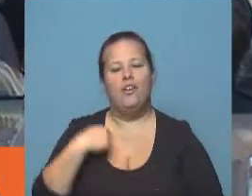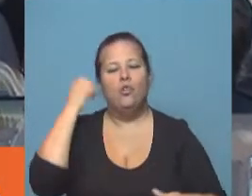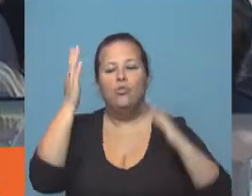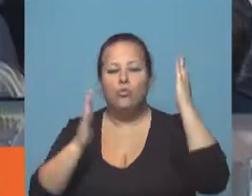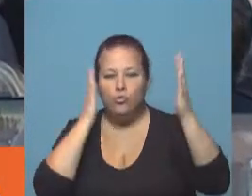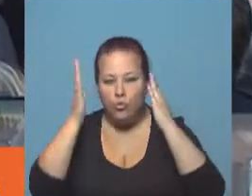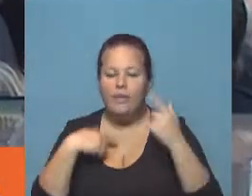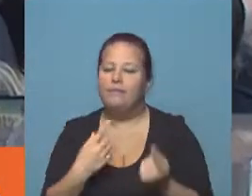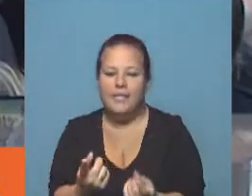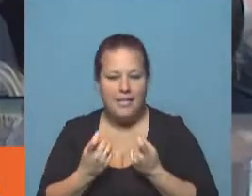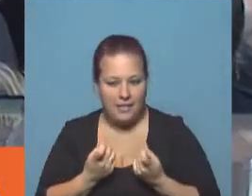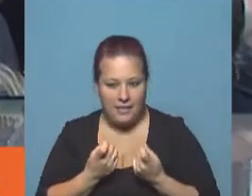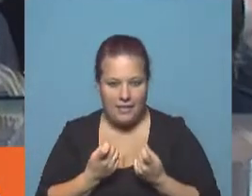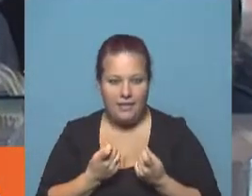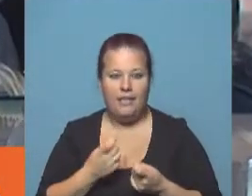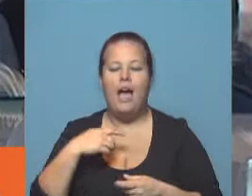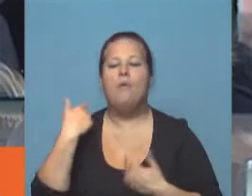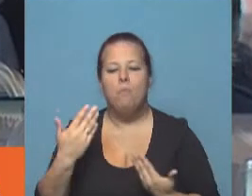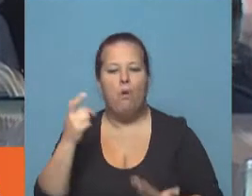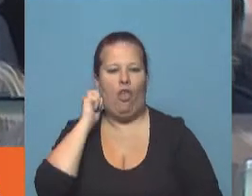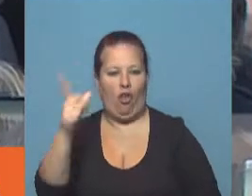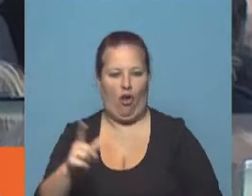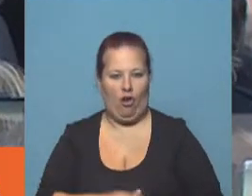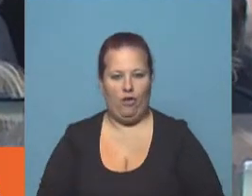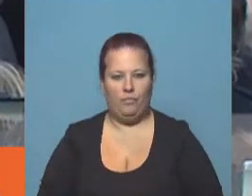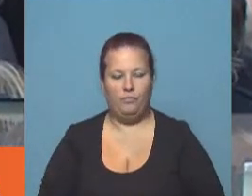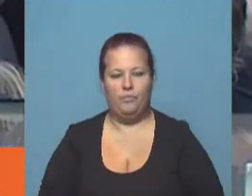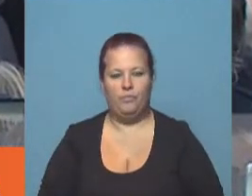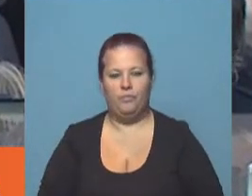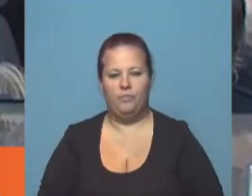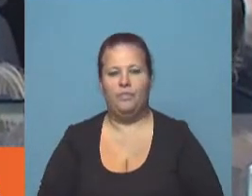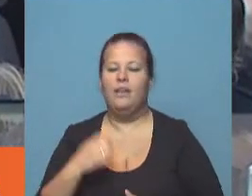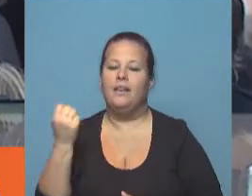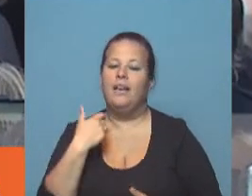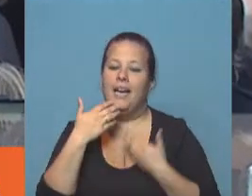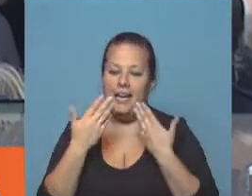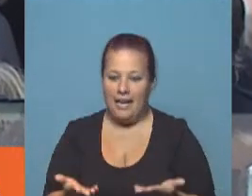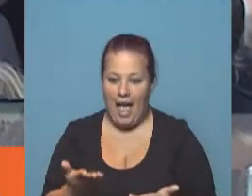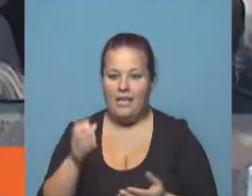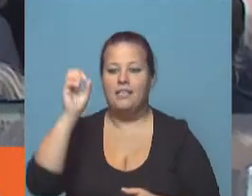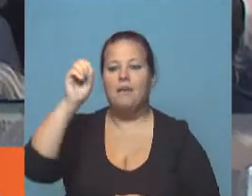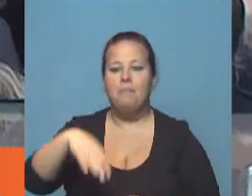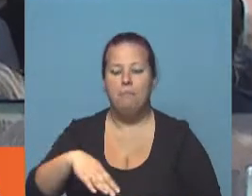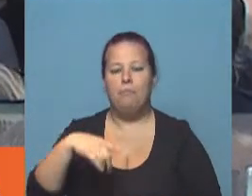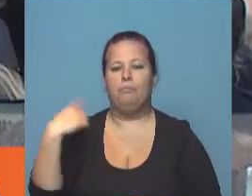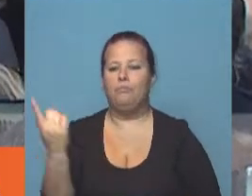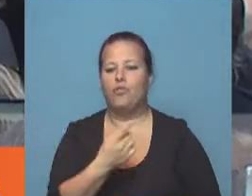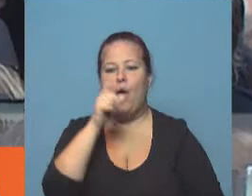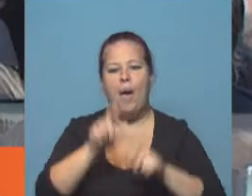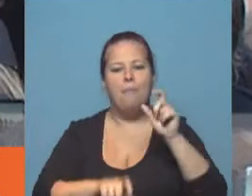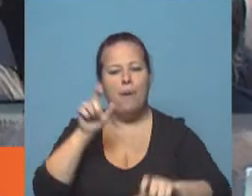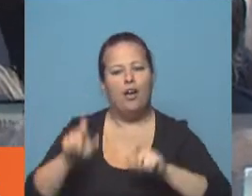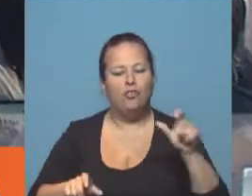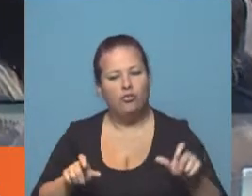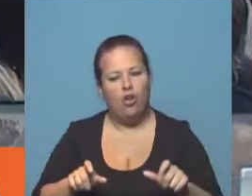Anhelamos y necesitamos que lo pueda lograr. Queremos agradecer la presencia de todas aquellas